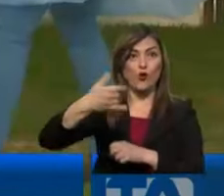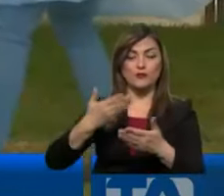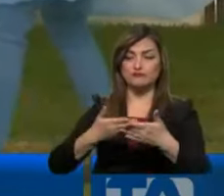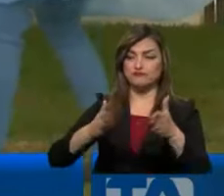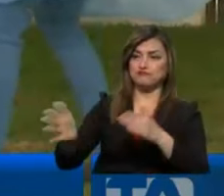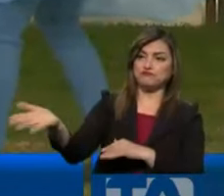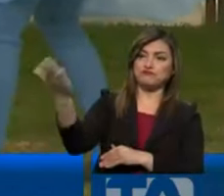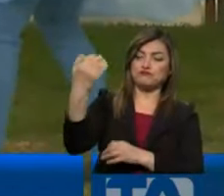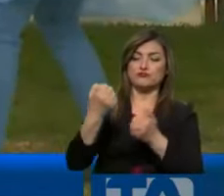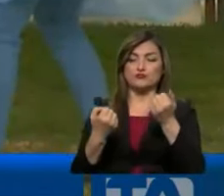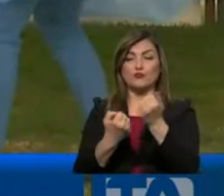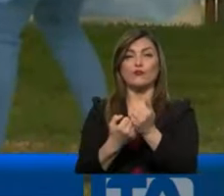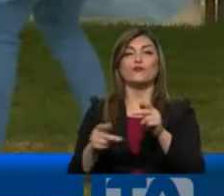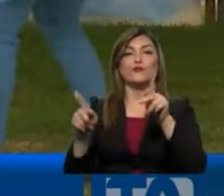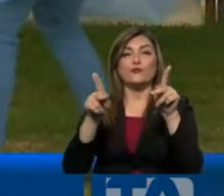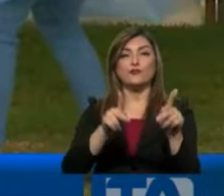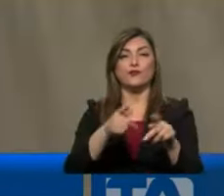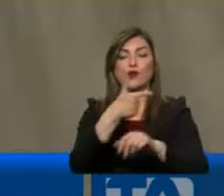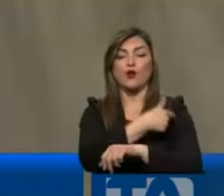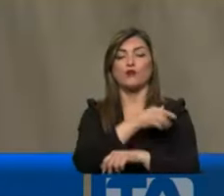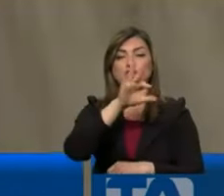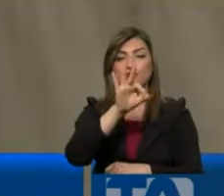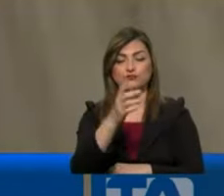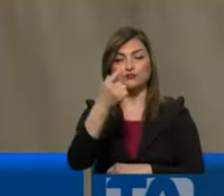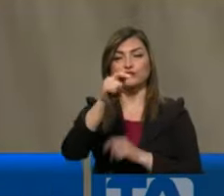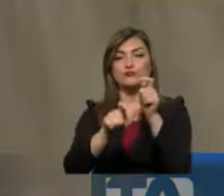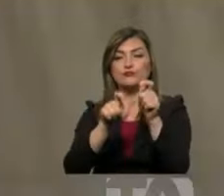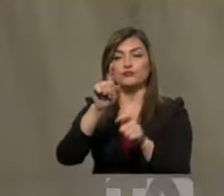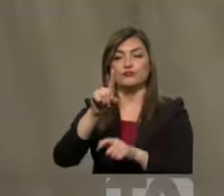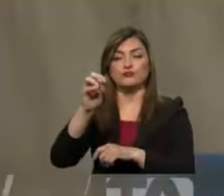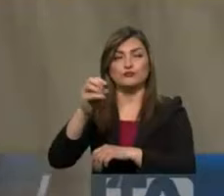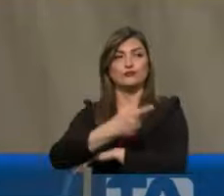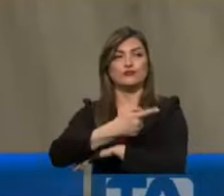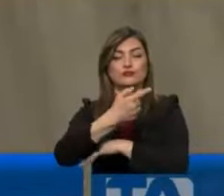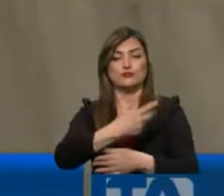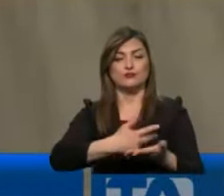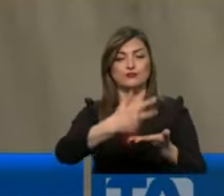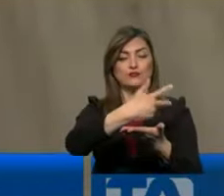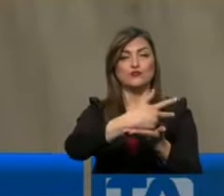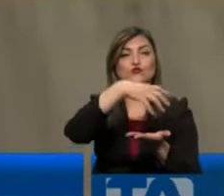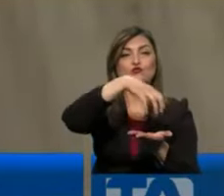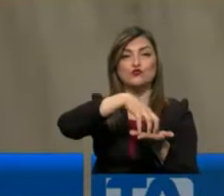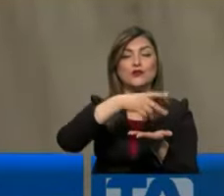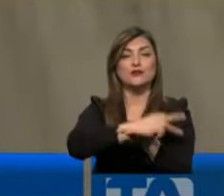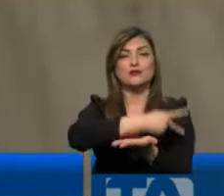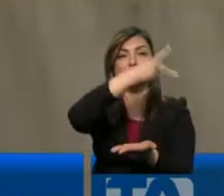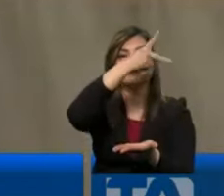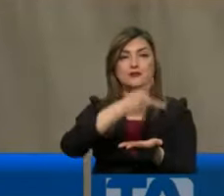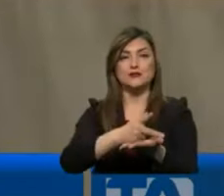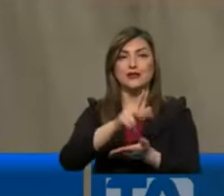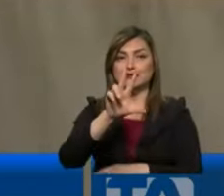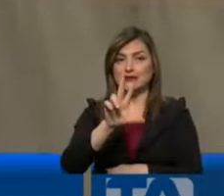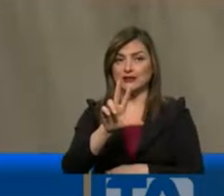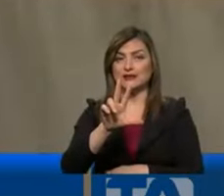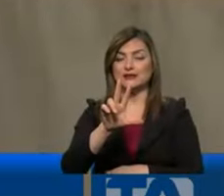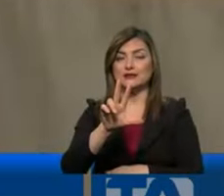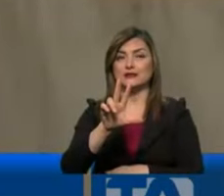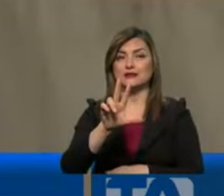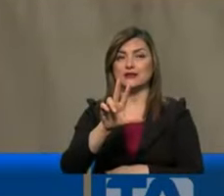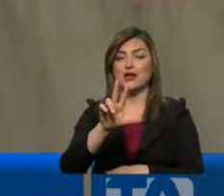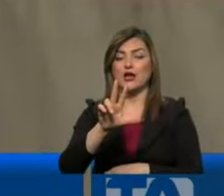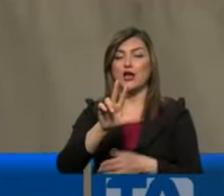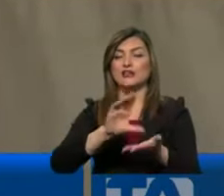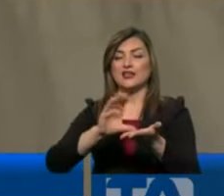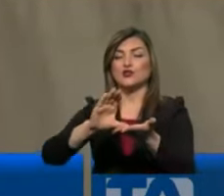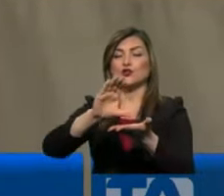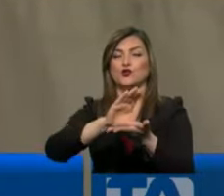para apoyar el plan de vacunación 9100. En el Carchi, en la provincia de Pichincha, 3 puntos, en la provincia de